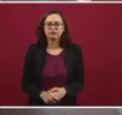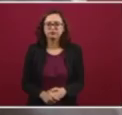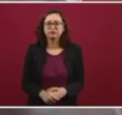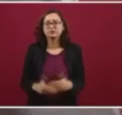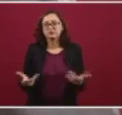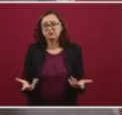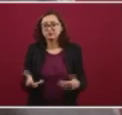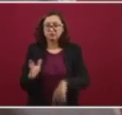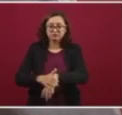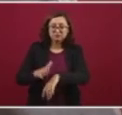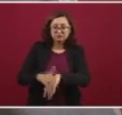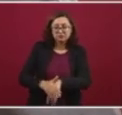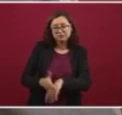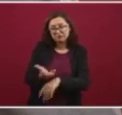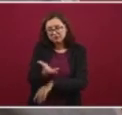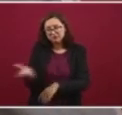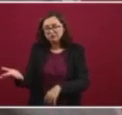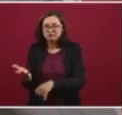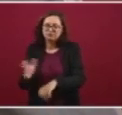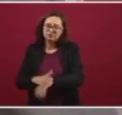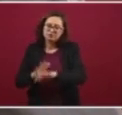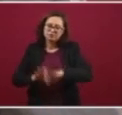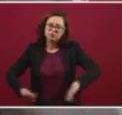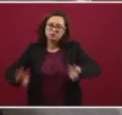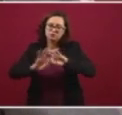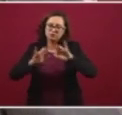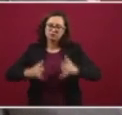los jóvenes.